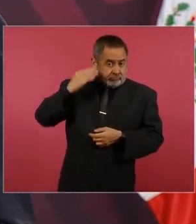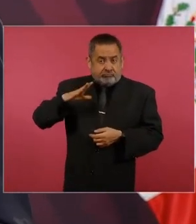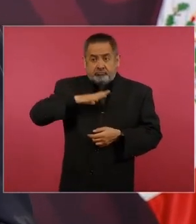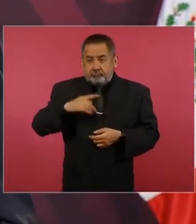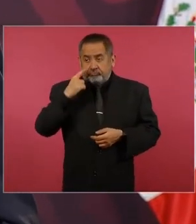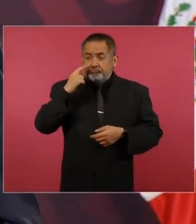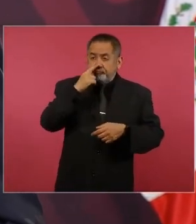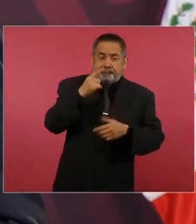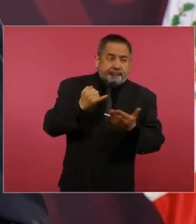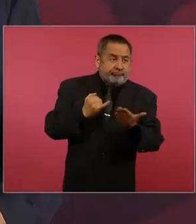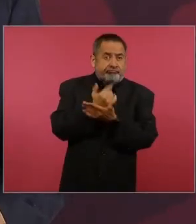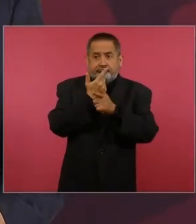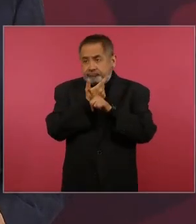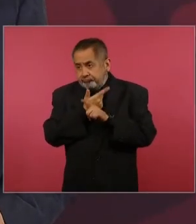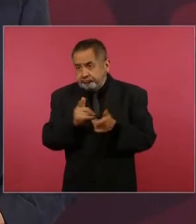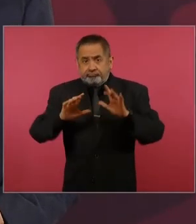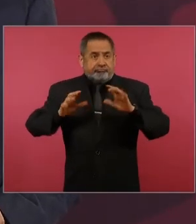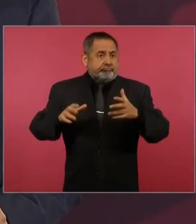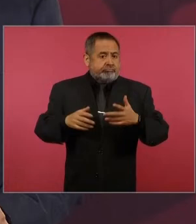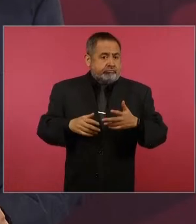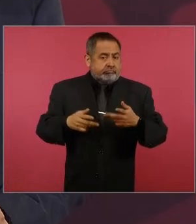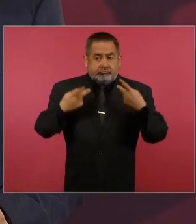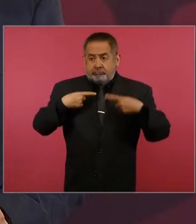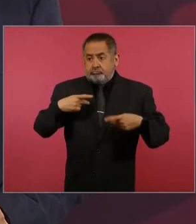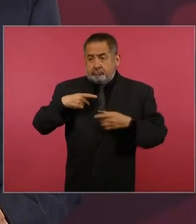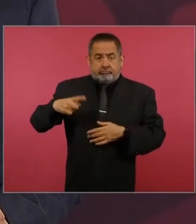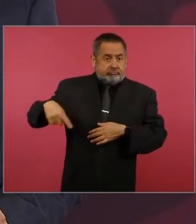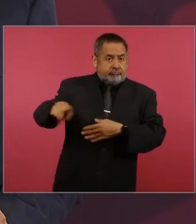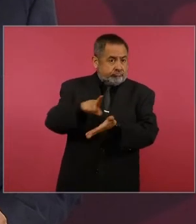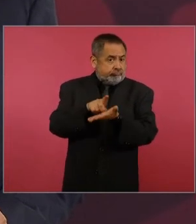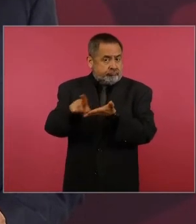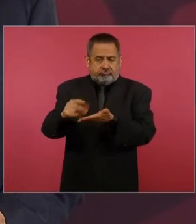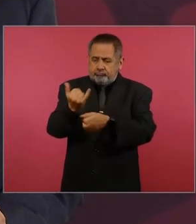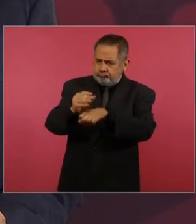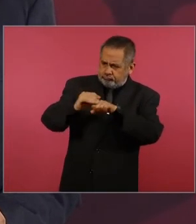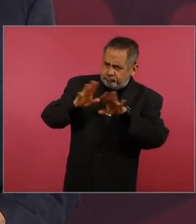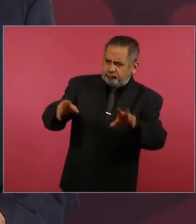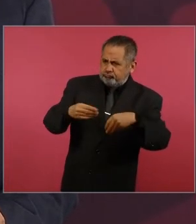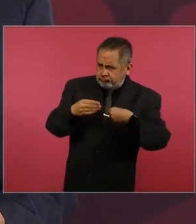¿Se garantizaba el derecho del pueblo a la información?